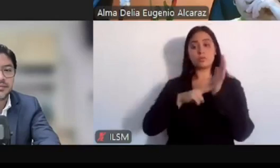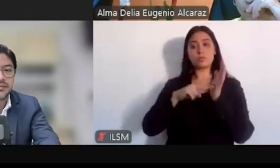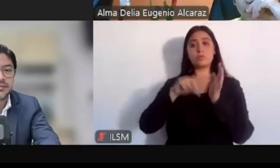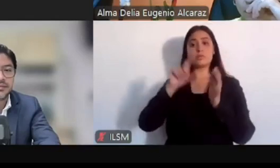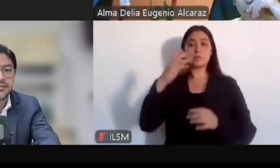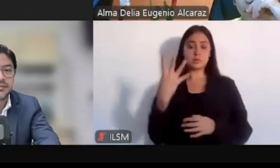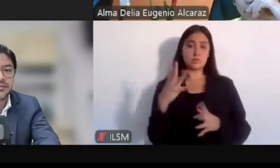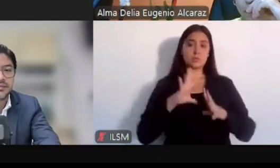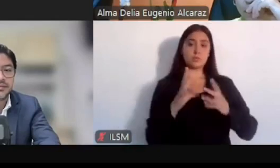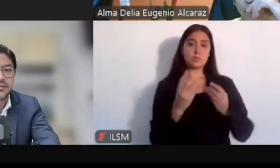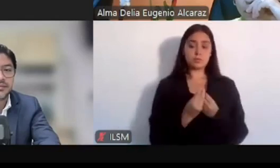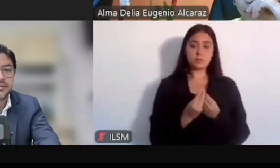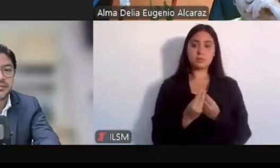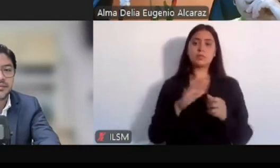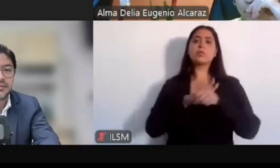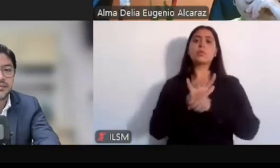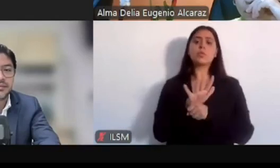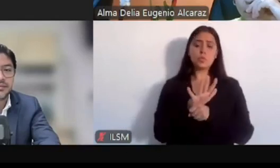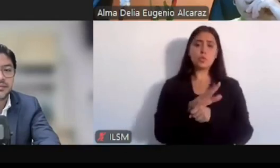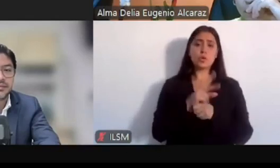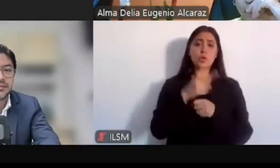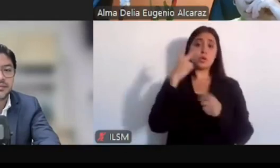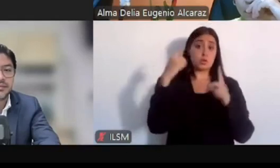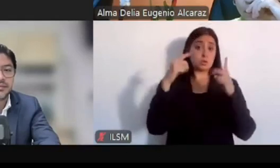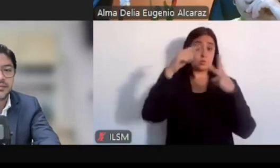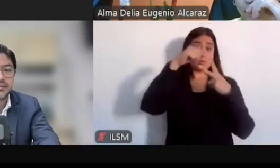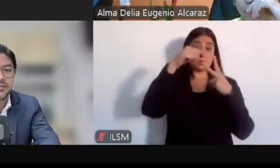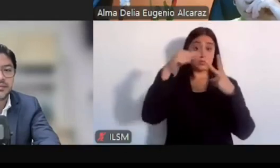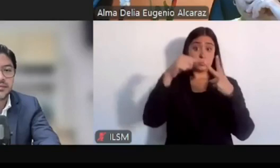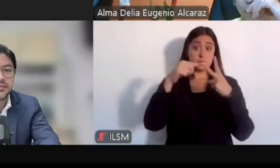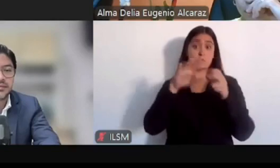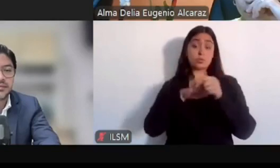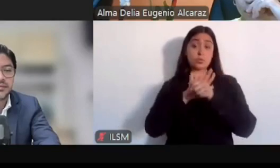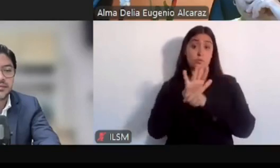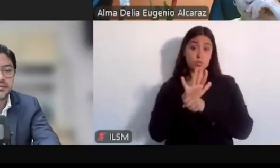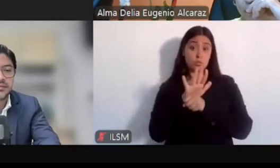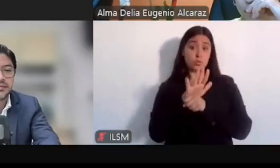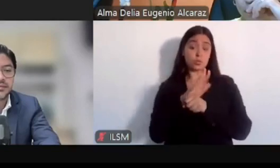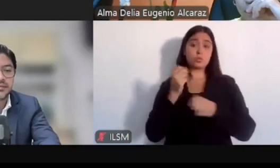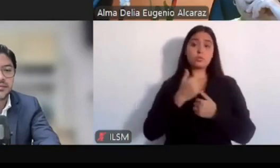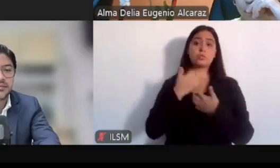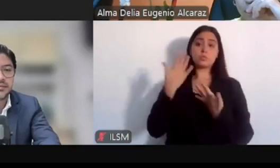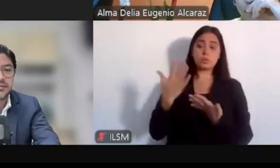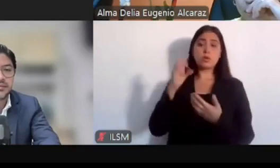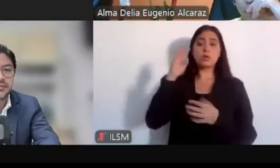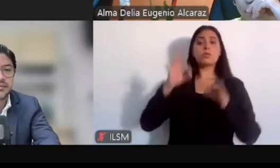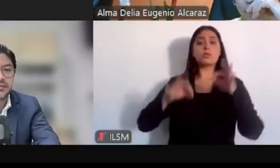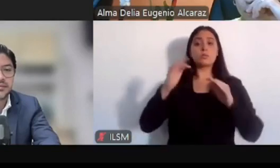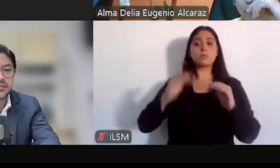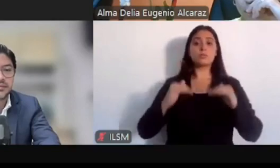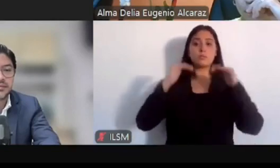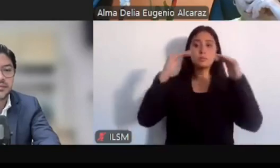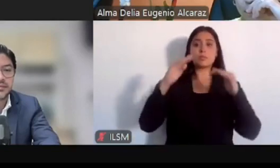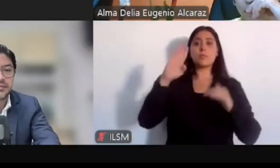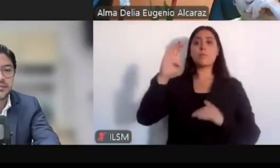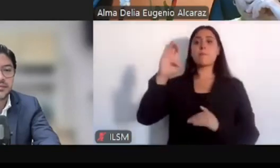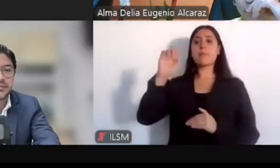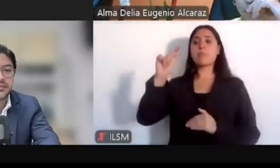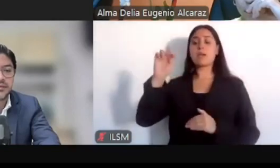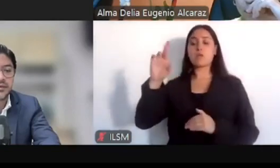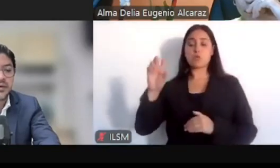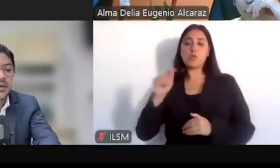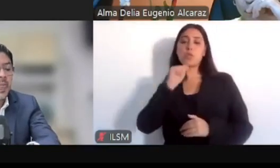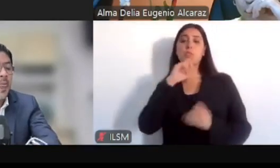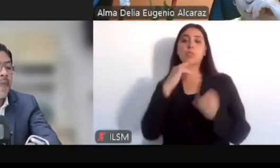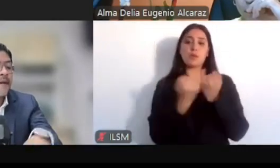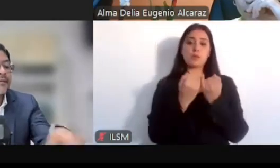acumulados de los cuales los dos primeros fueron turnados a la ponencia a cargo del magistrado José Inés betancur Salgado el tercero y